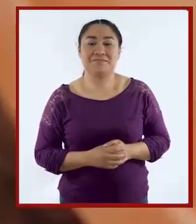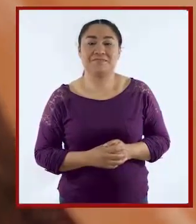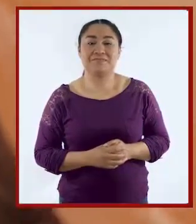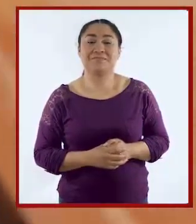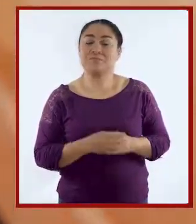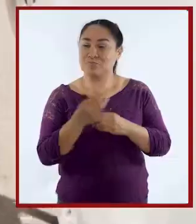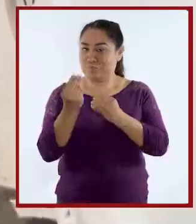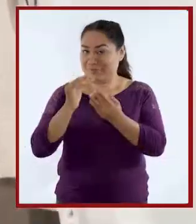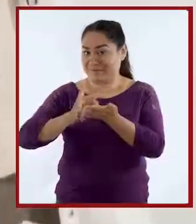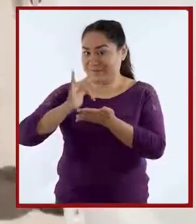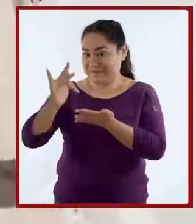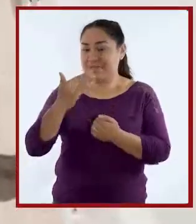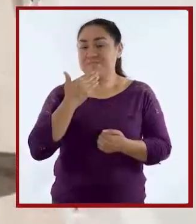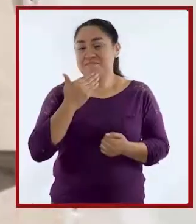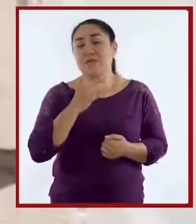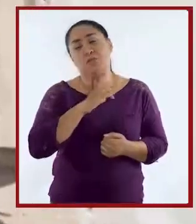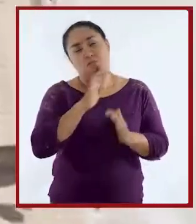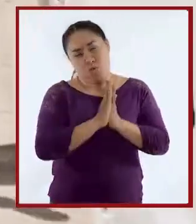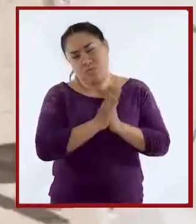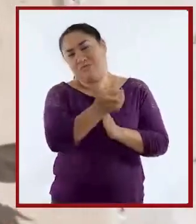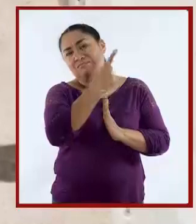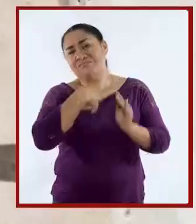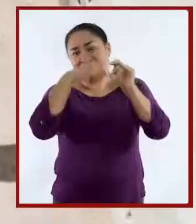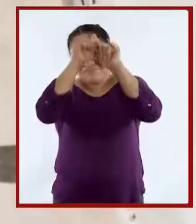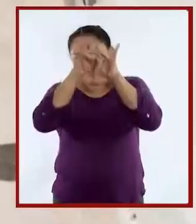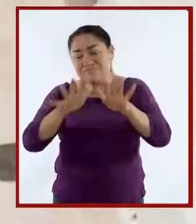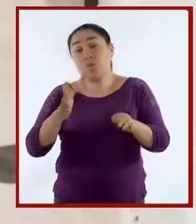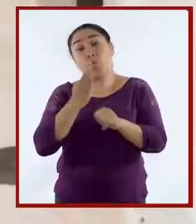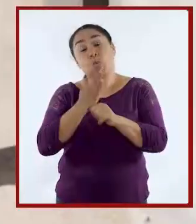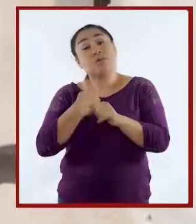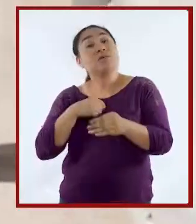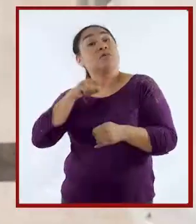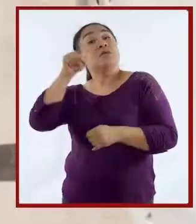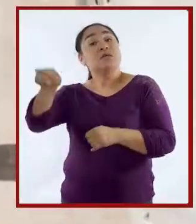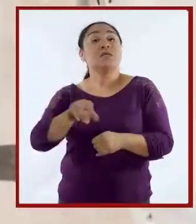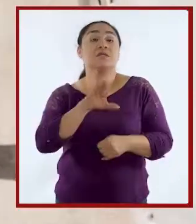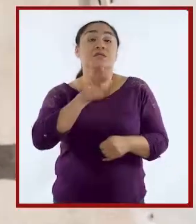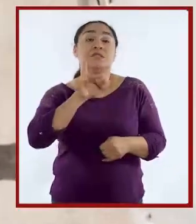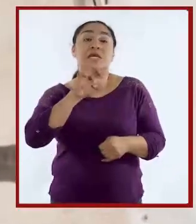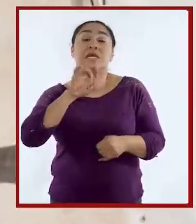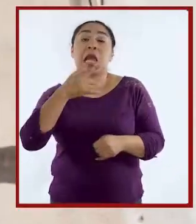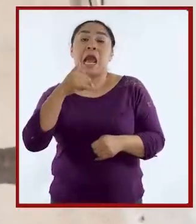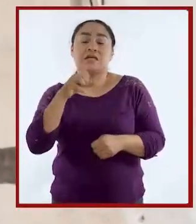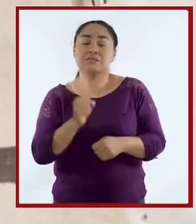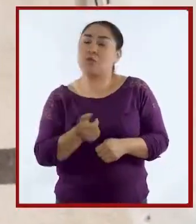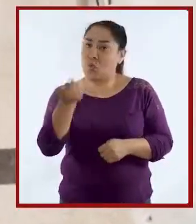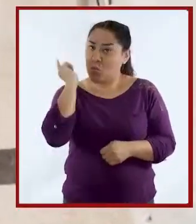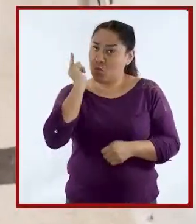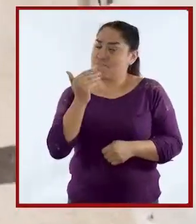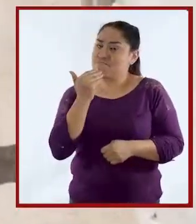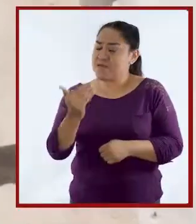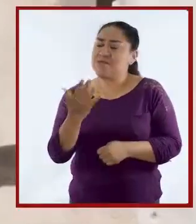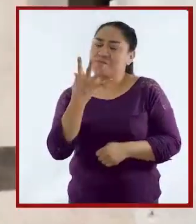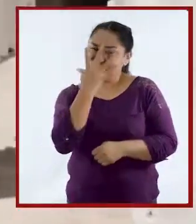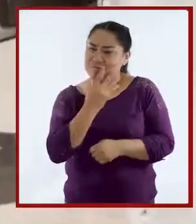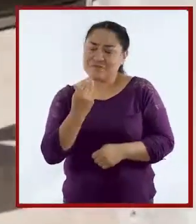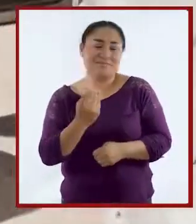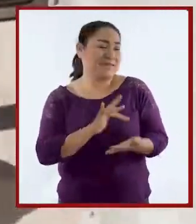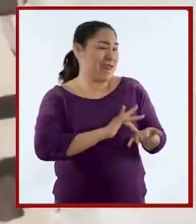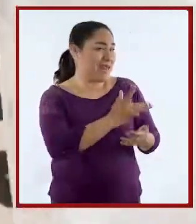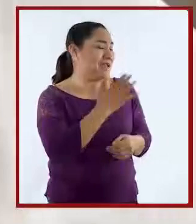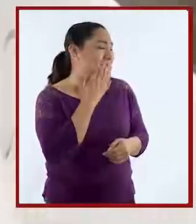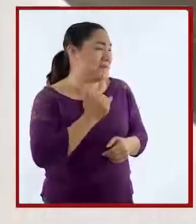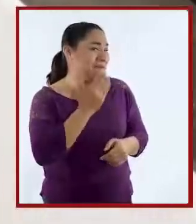Que esté muy bien, muchísimas gracias. Ahí échenos una bendicioncita porque vamos hasta Chinipas. Ándele, que les vaya muy bonito. Gracias, muy amable.